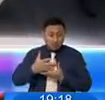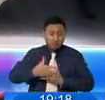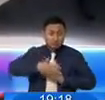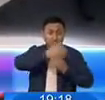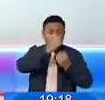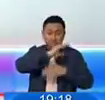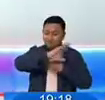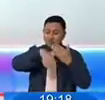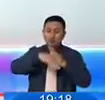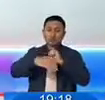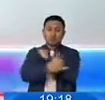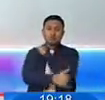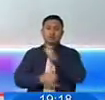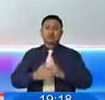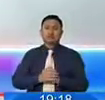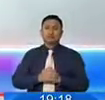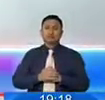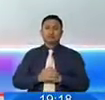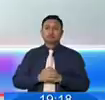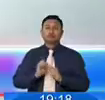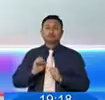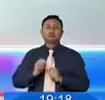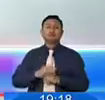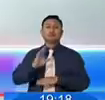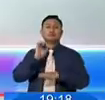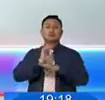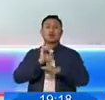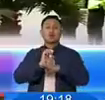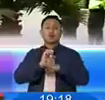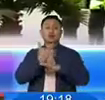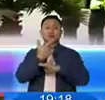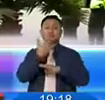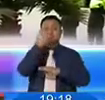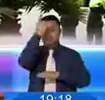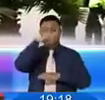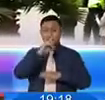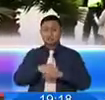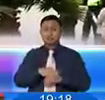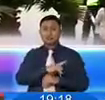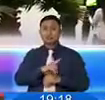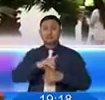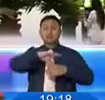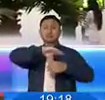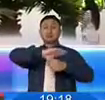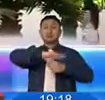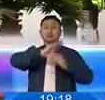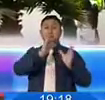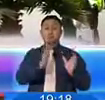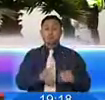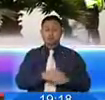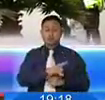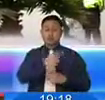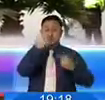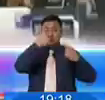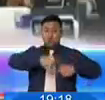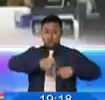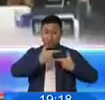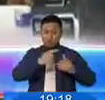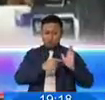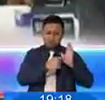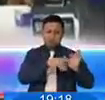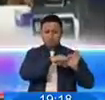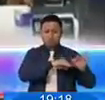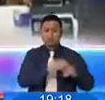de todos los países. El recurso legal interpuesto por el Ecuador ante la CAN lo lleva adelante Cancillería y el Servicio Nacional de Aduana del Ecuador.